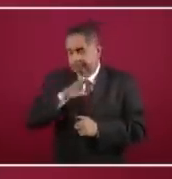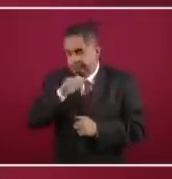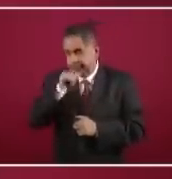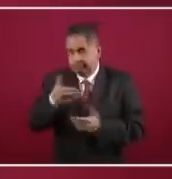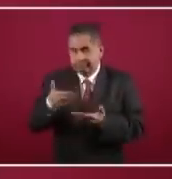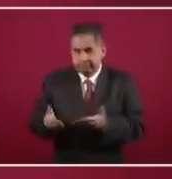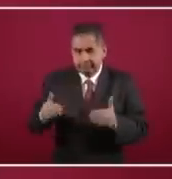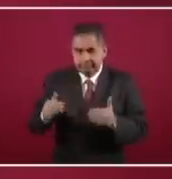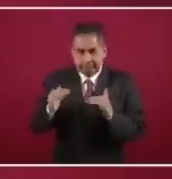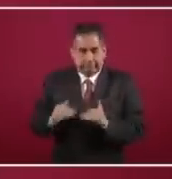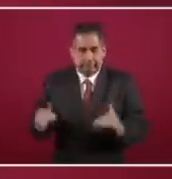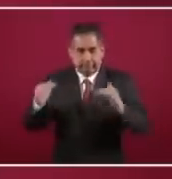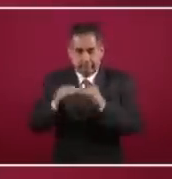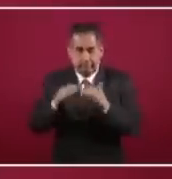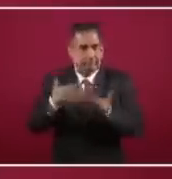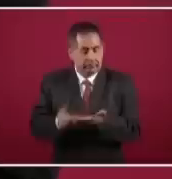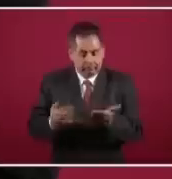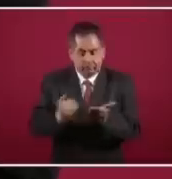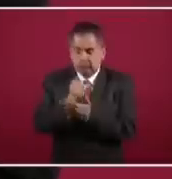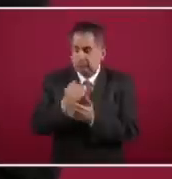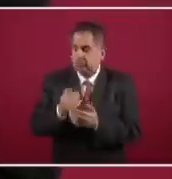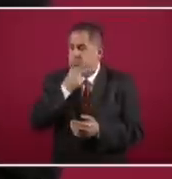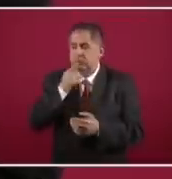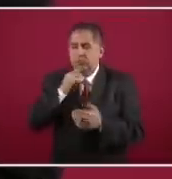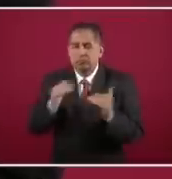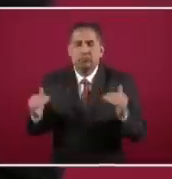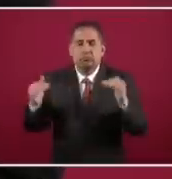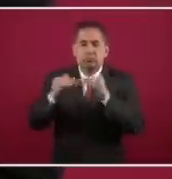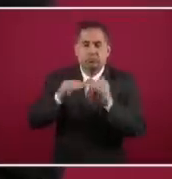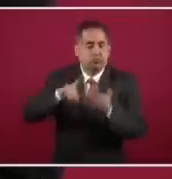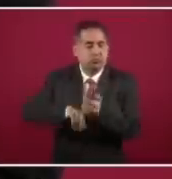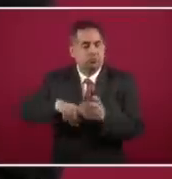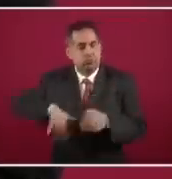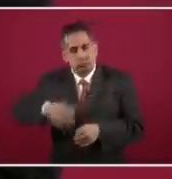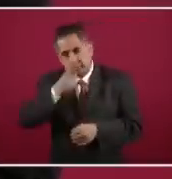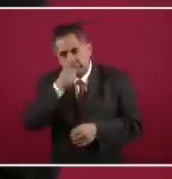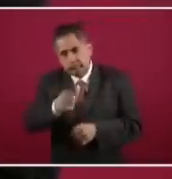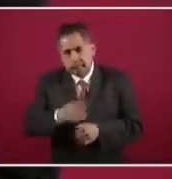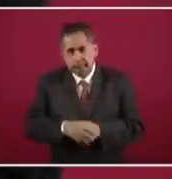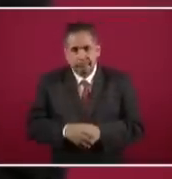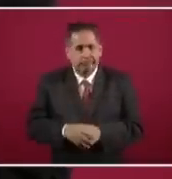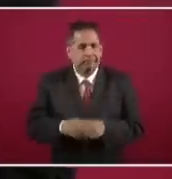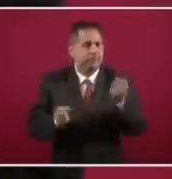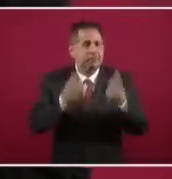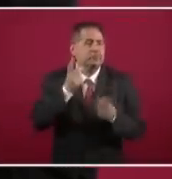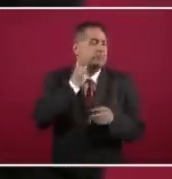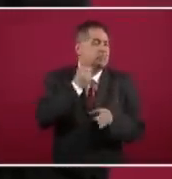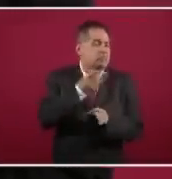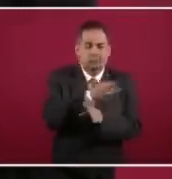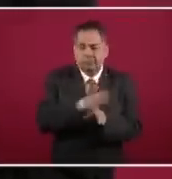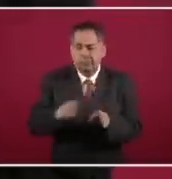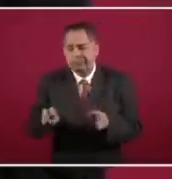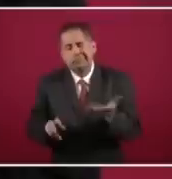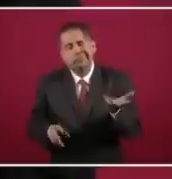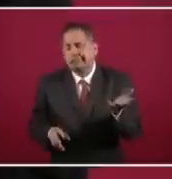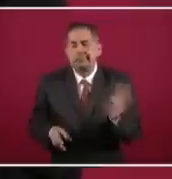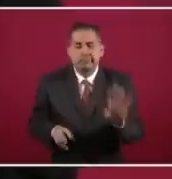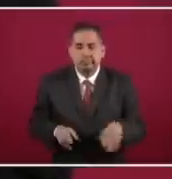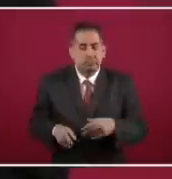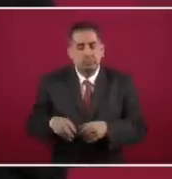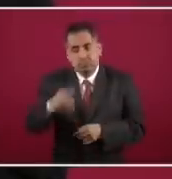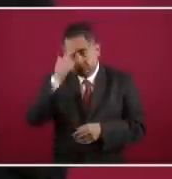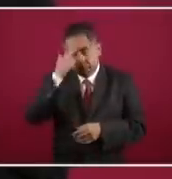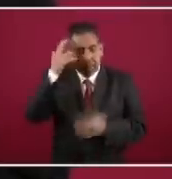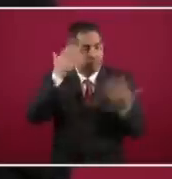sexenio, definitivamente. Y en relación a lo que estás diciendo de los diputados y todo, yo creo que el hecho de haber